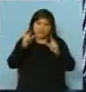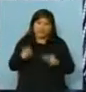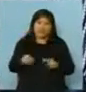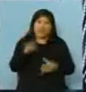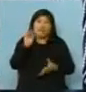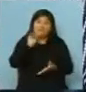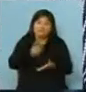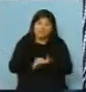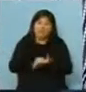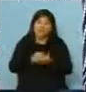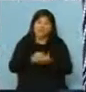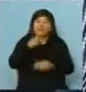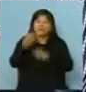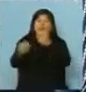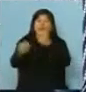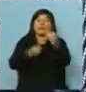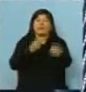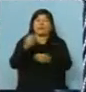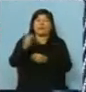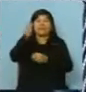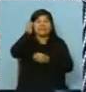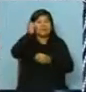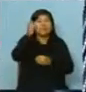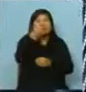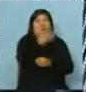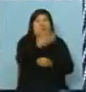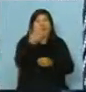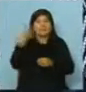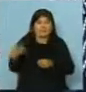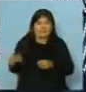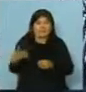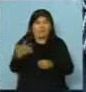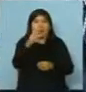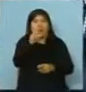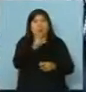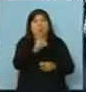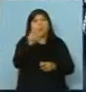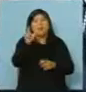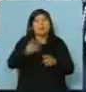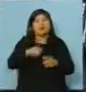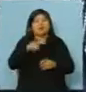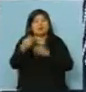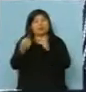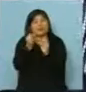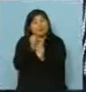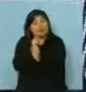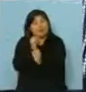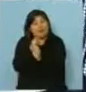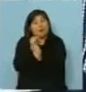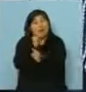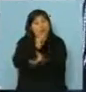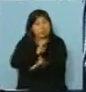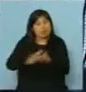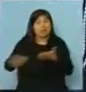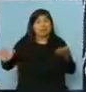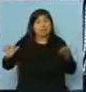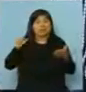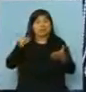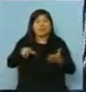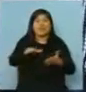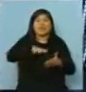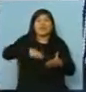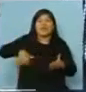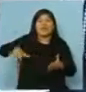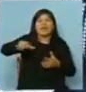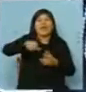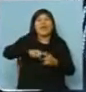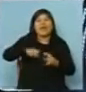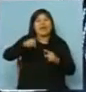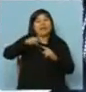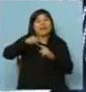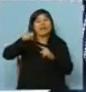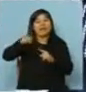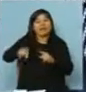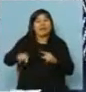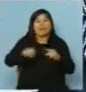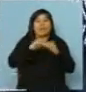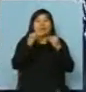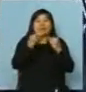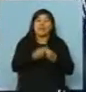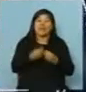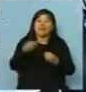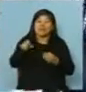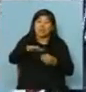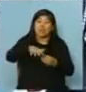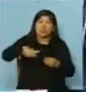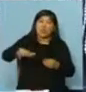obra, son casi 345 exactamente puestos laborales en una ciudad de 22.000 habitantes,